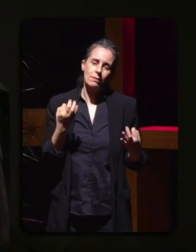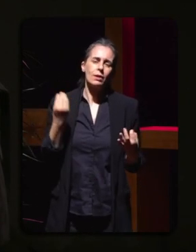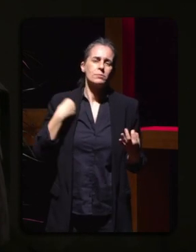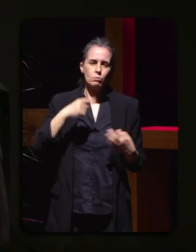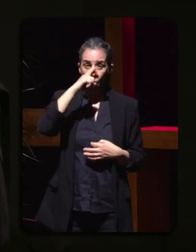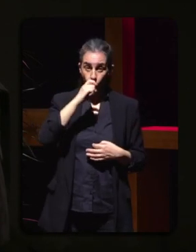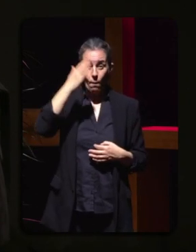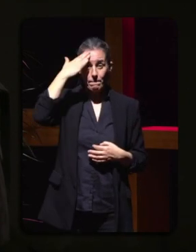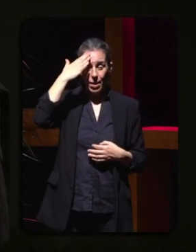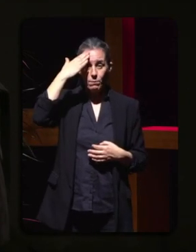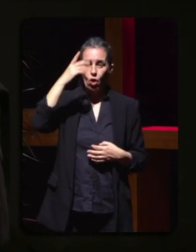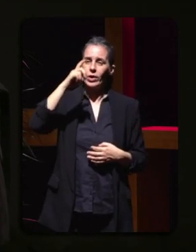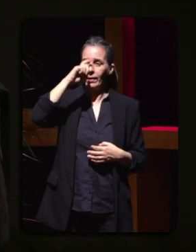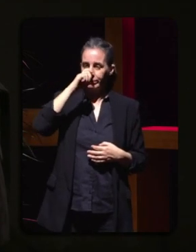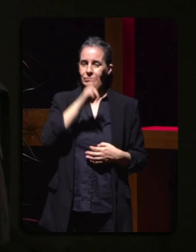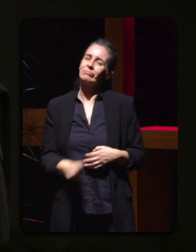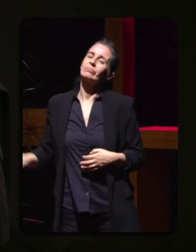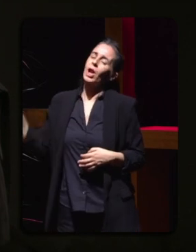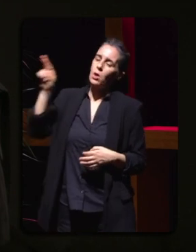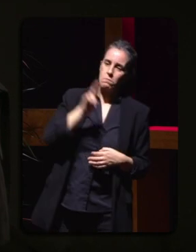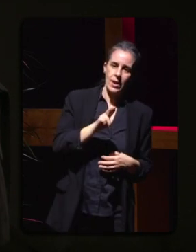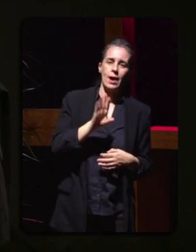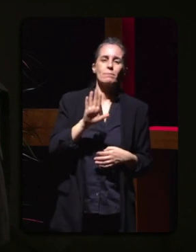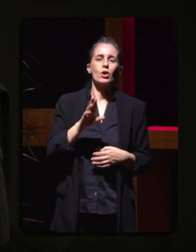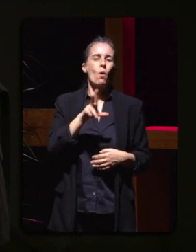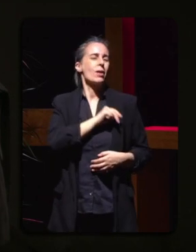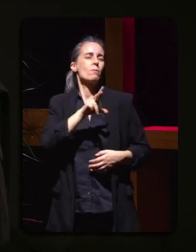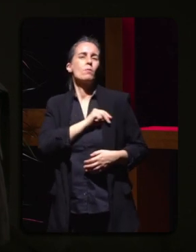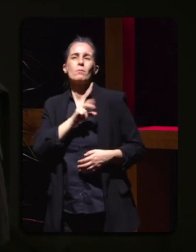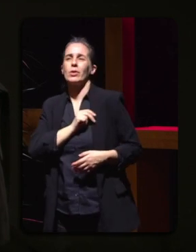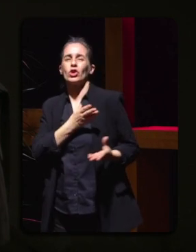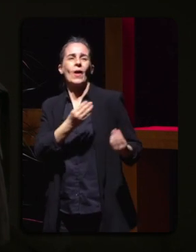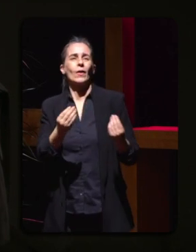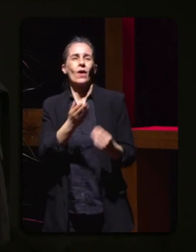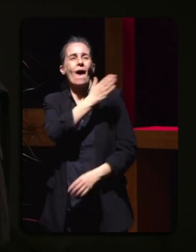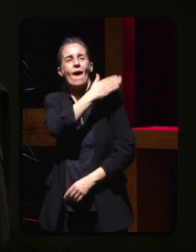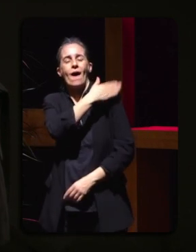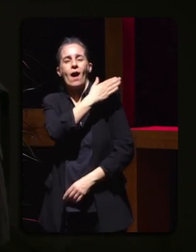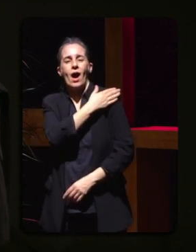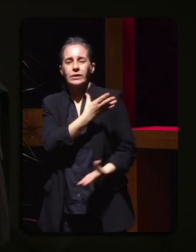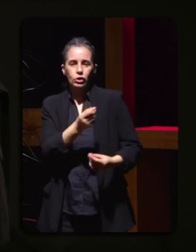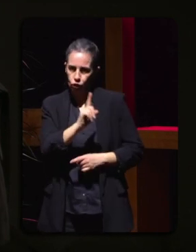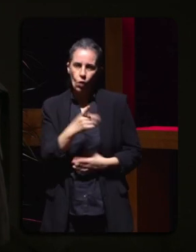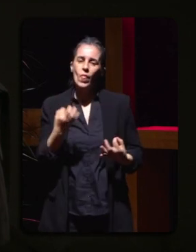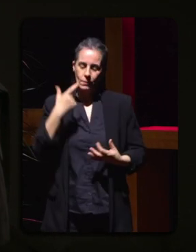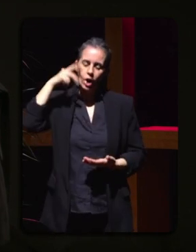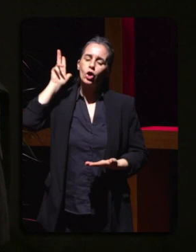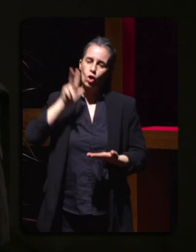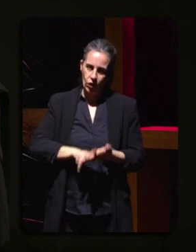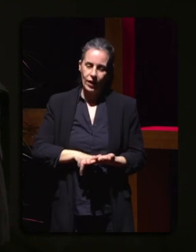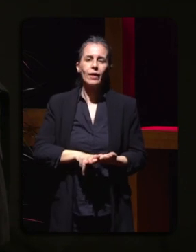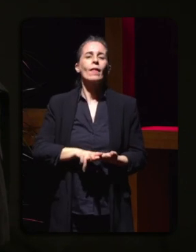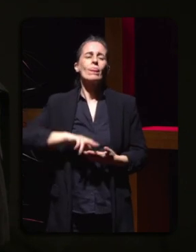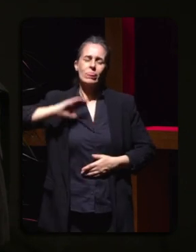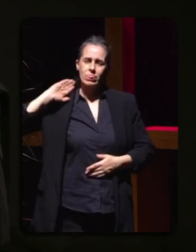esa memoria pero con menos estatuillas y menos mi madre mi madre y de verdad reconocimiento reconociendo el daño y el trauma